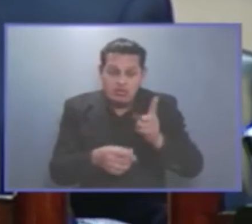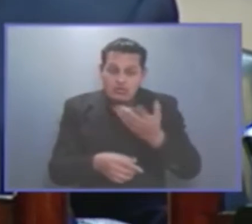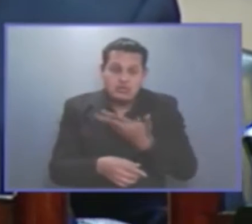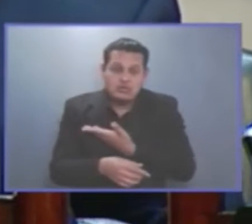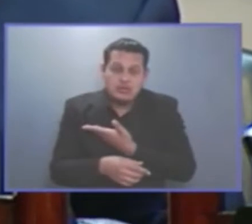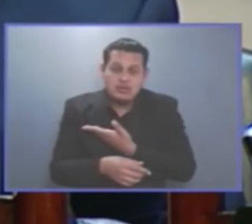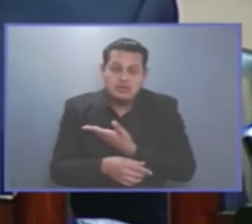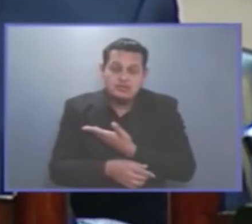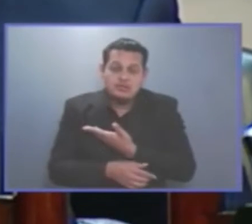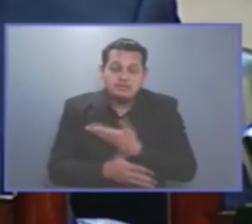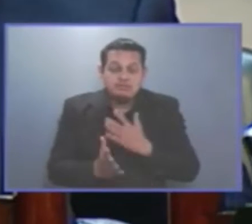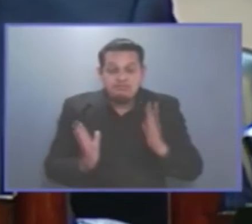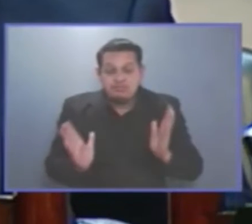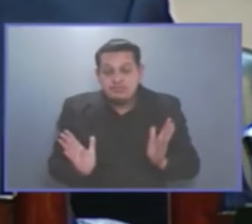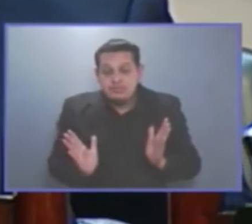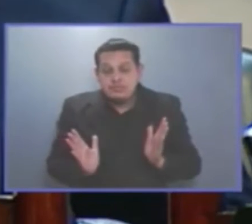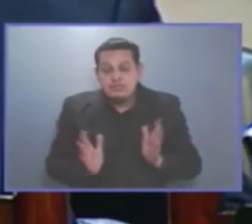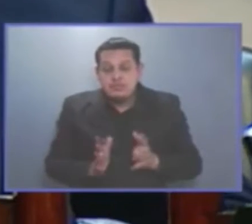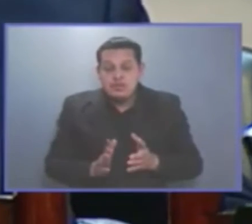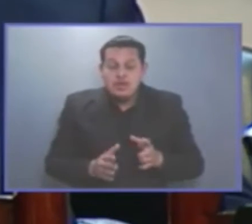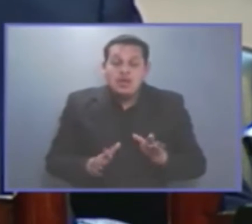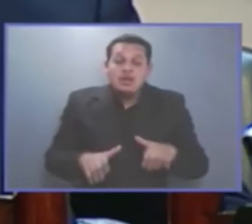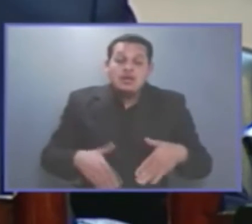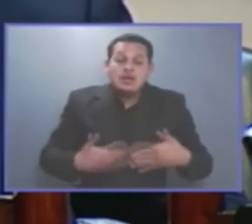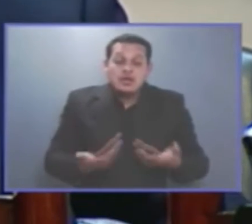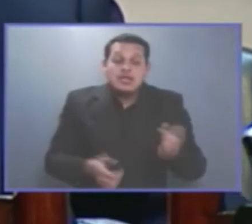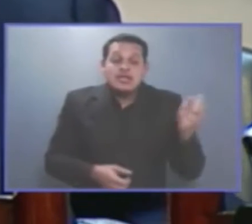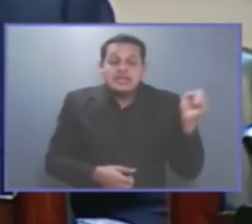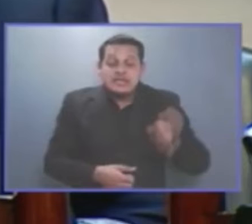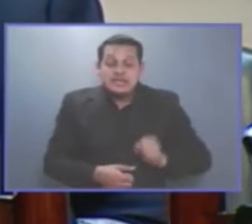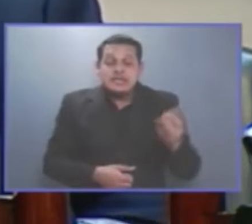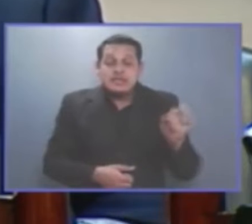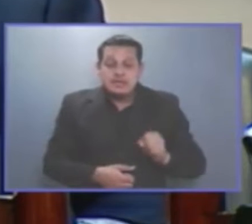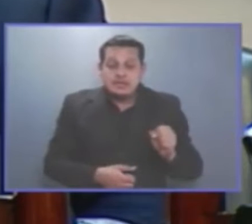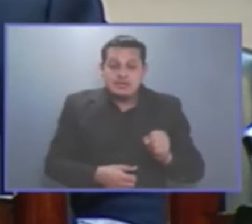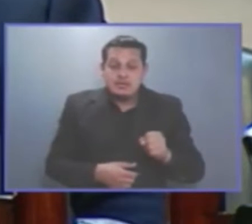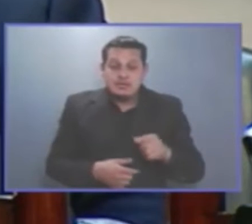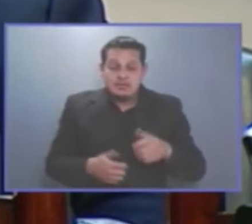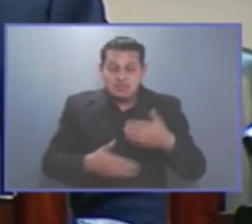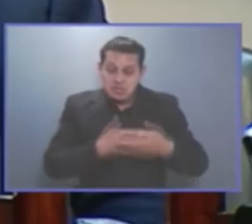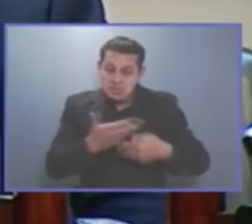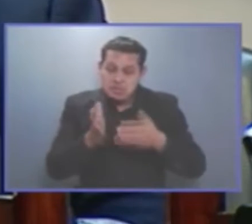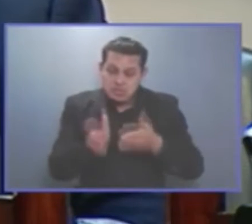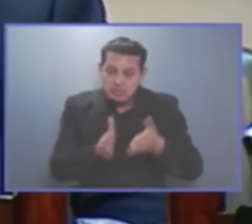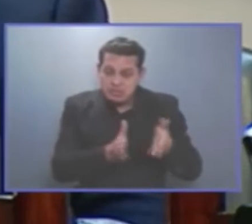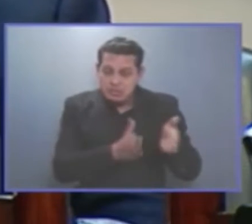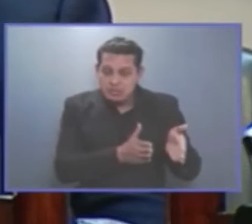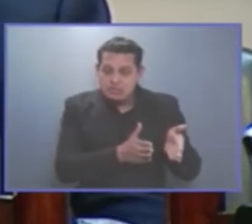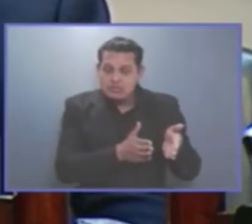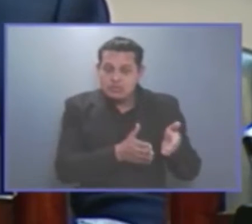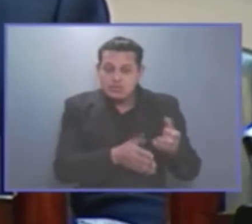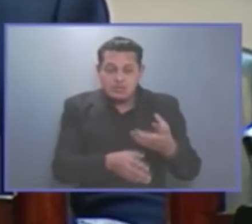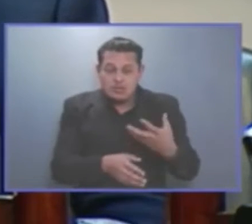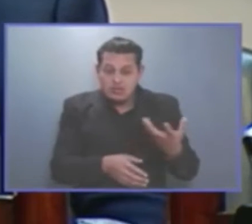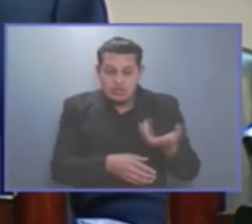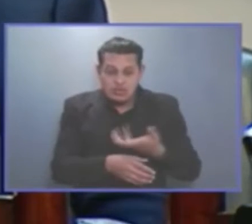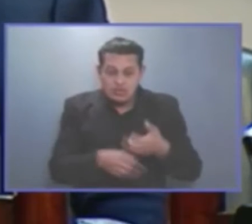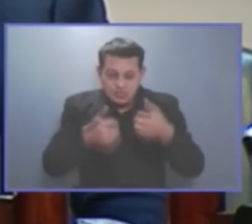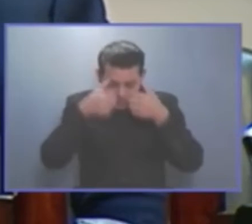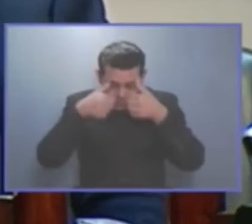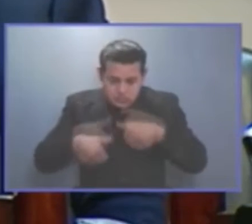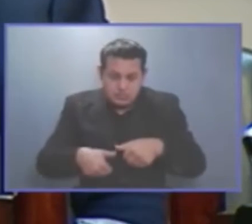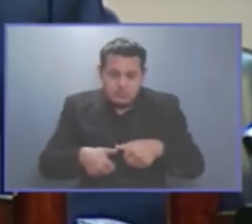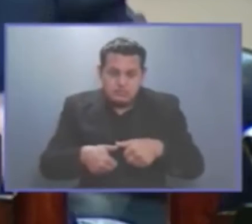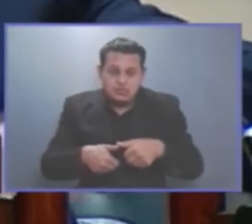no y entonces sí van a proceder en contra de él